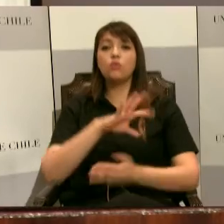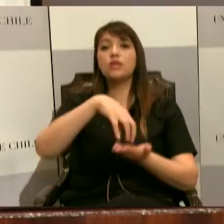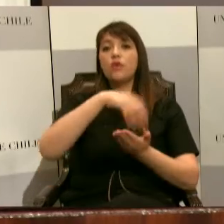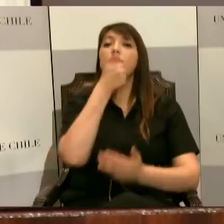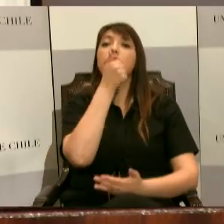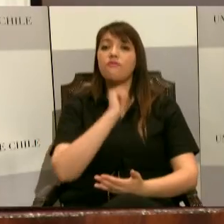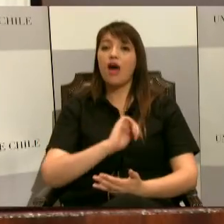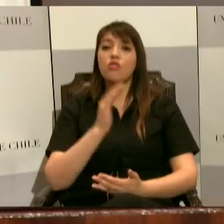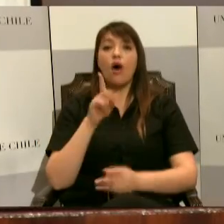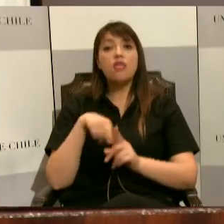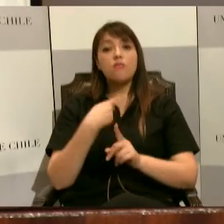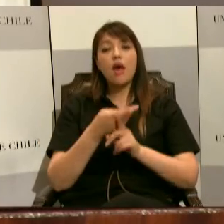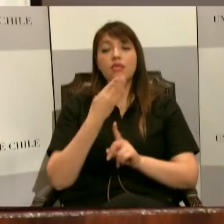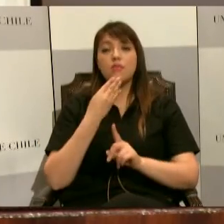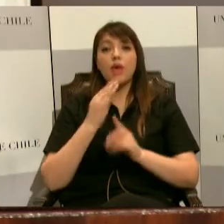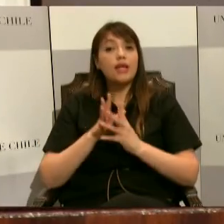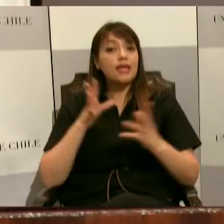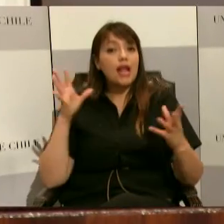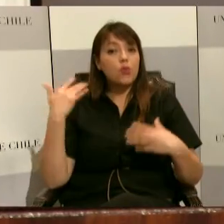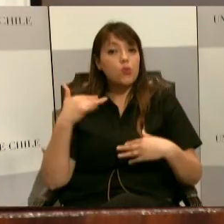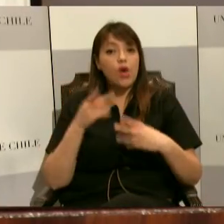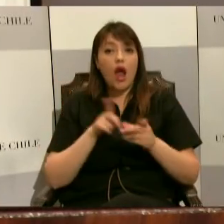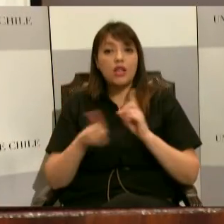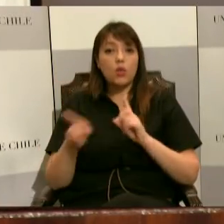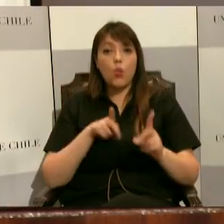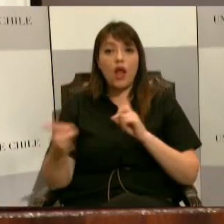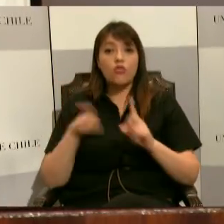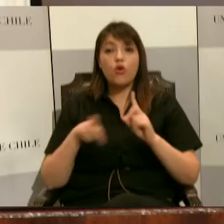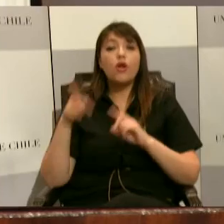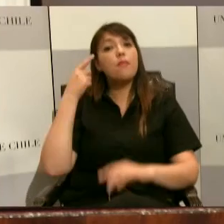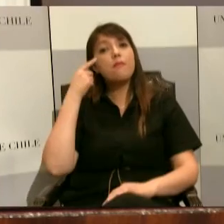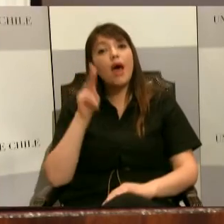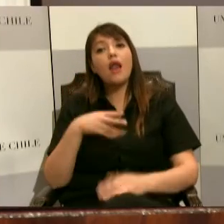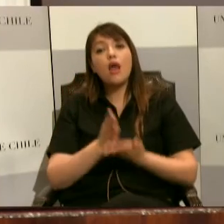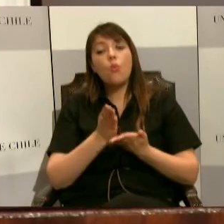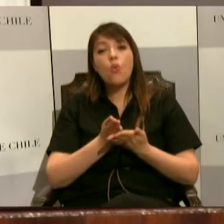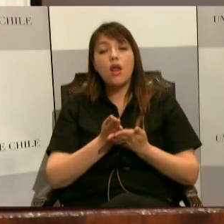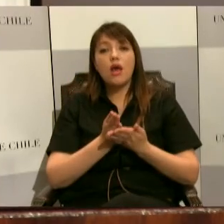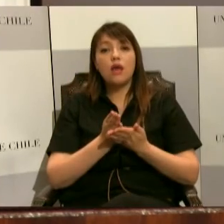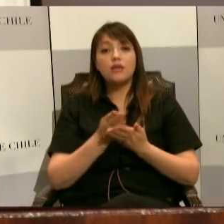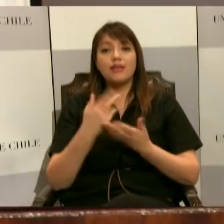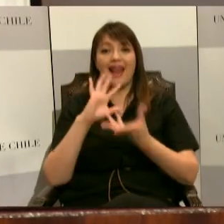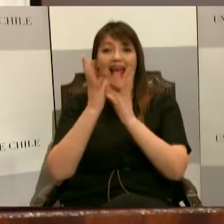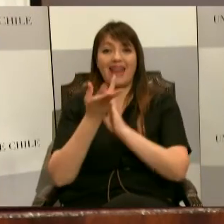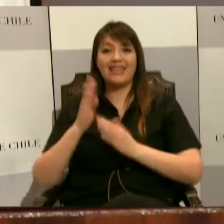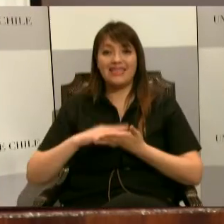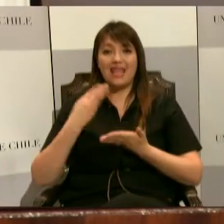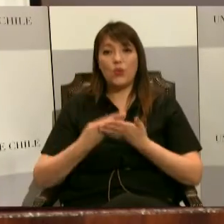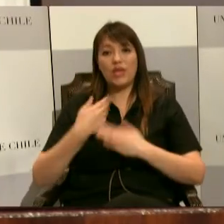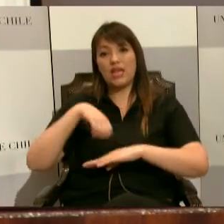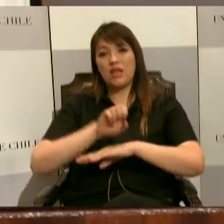privado. Y más aún, es el gran eje articulador que vamos a tener para la escuela del área de la salud